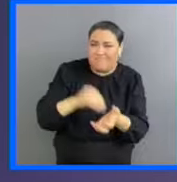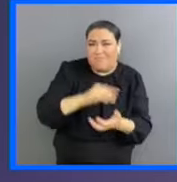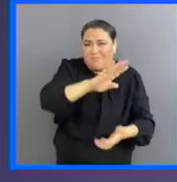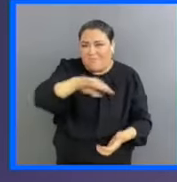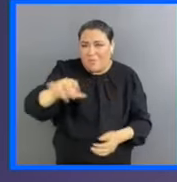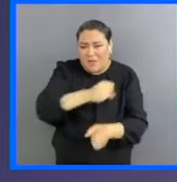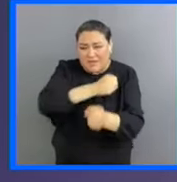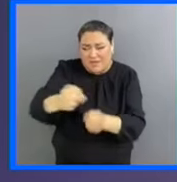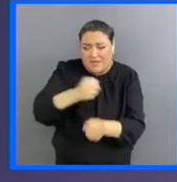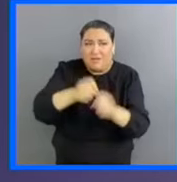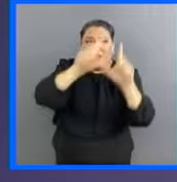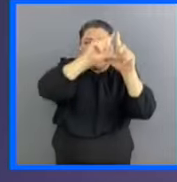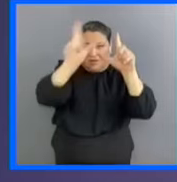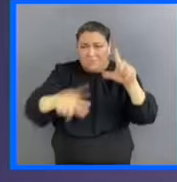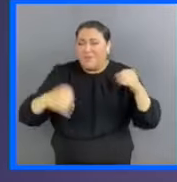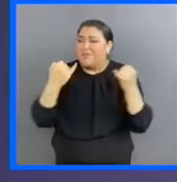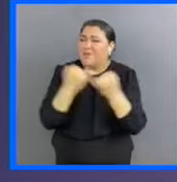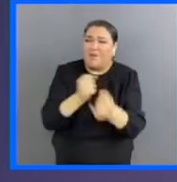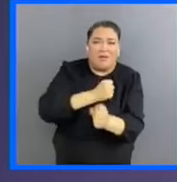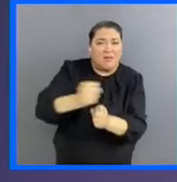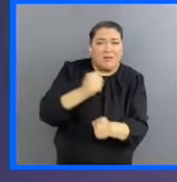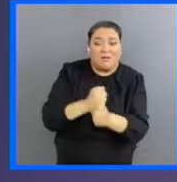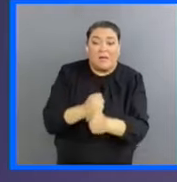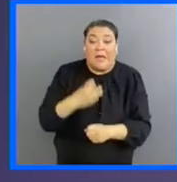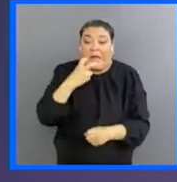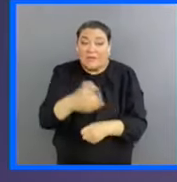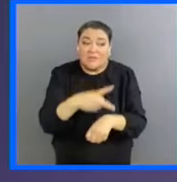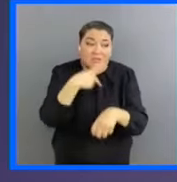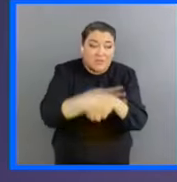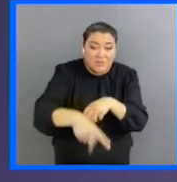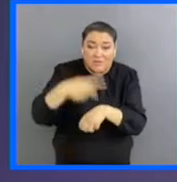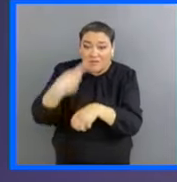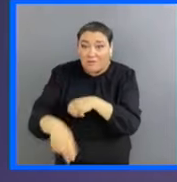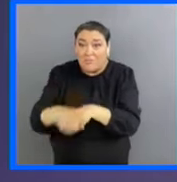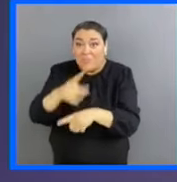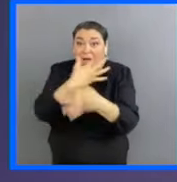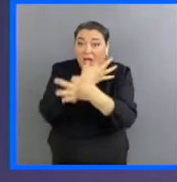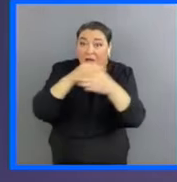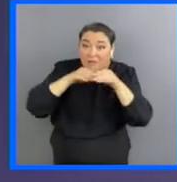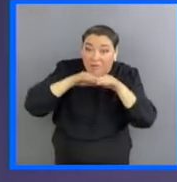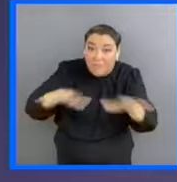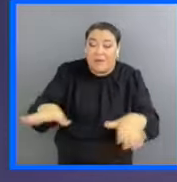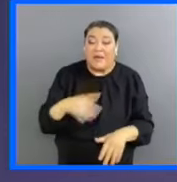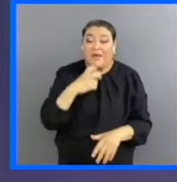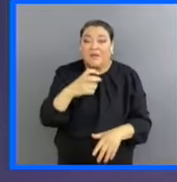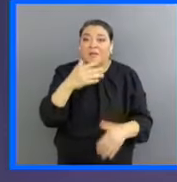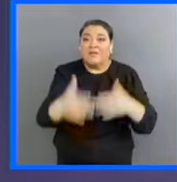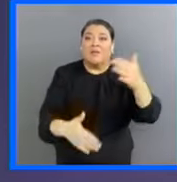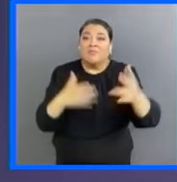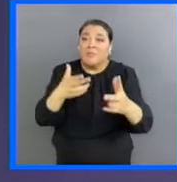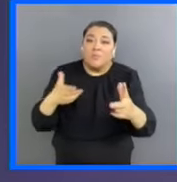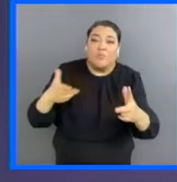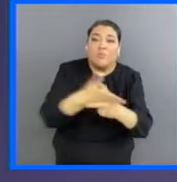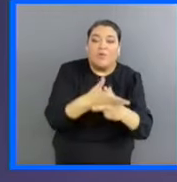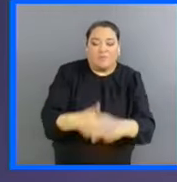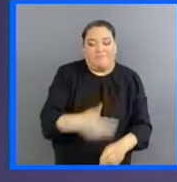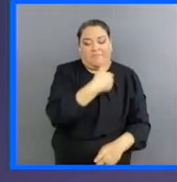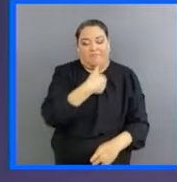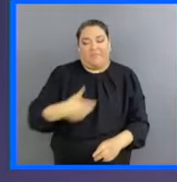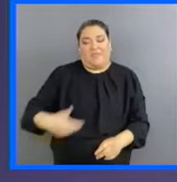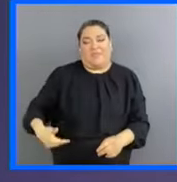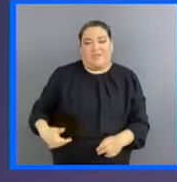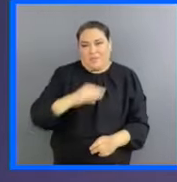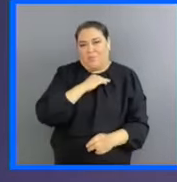país. Estas condiciones de inseguridad, puntualizaron, permitió el homicidio del presidente municipal de Uruapan,